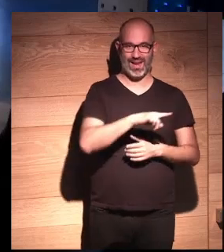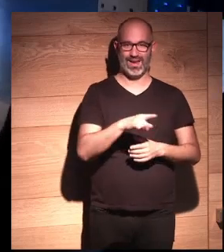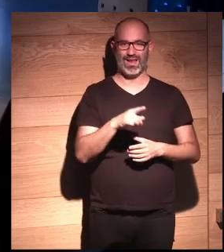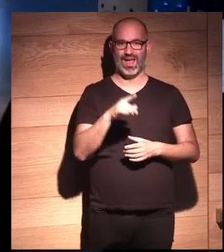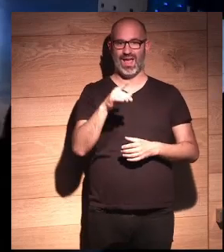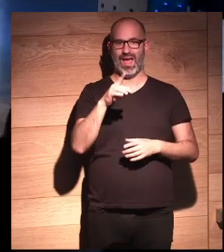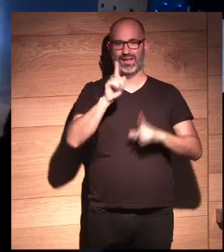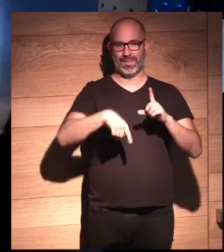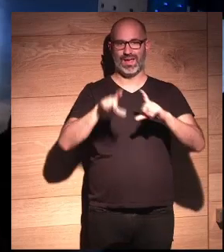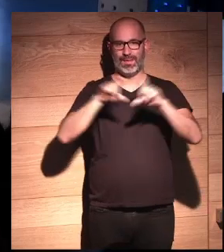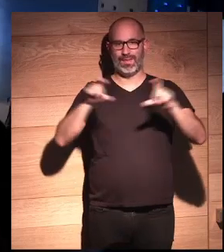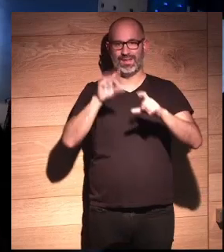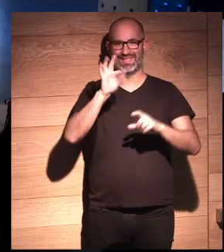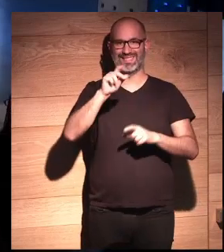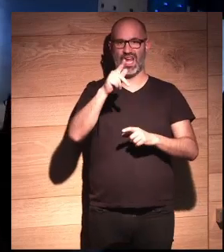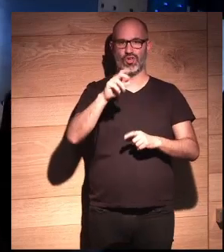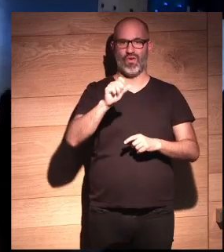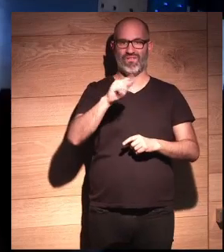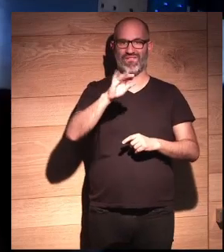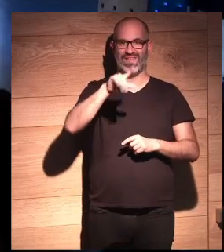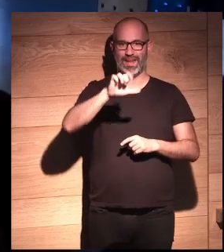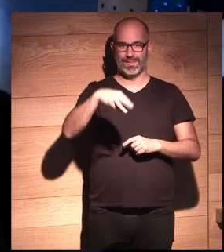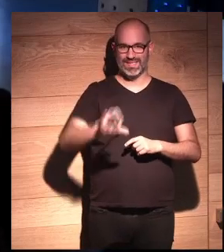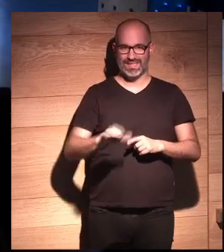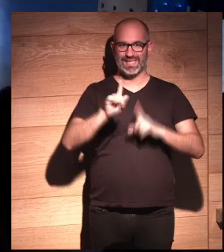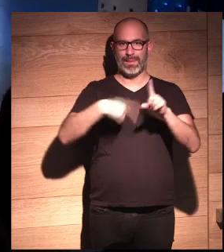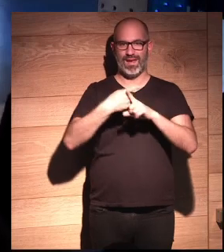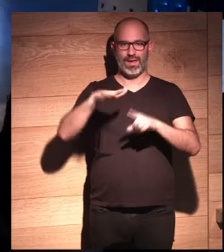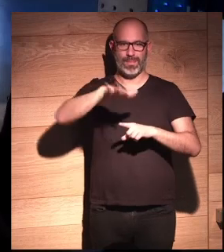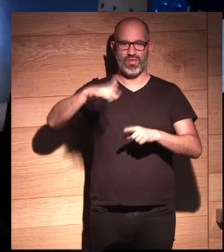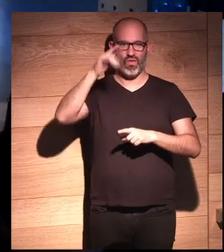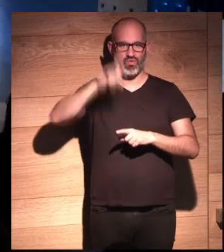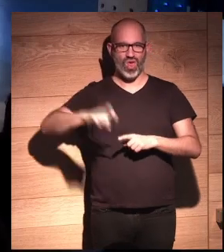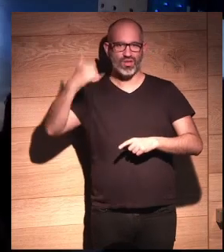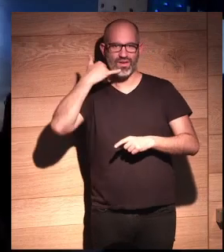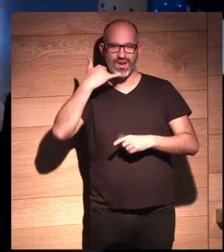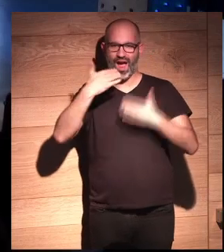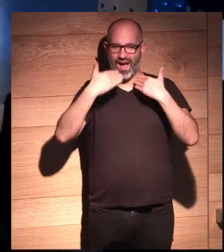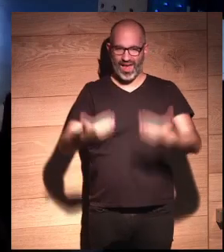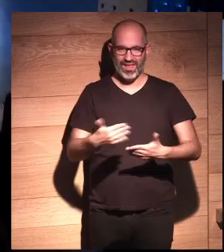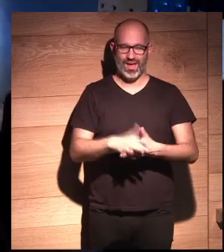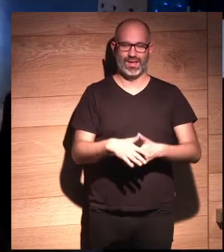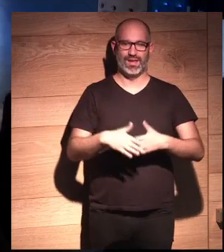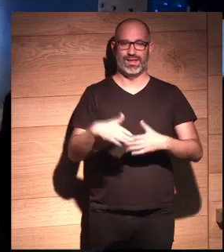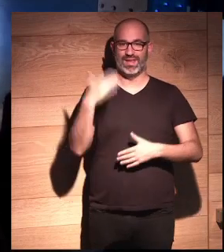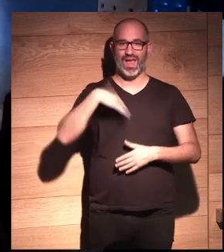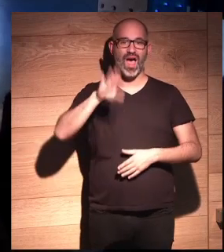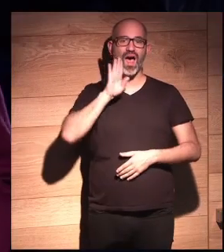Talco Films, o también al espacio, a la Fundación Telefónica, por este gran espacio. Bueno, pues como ya